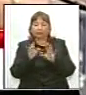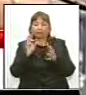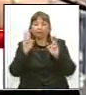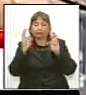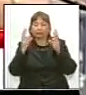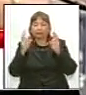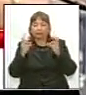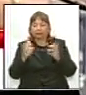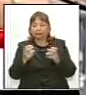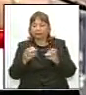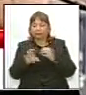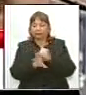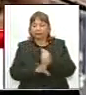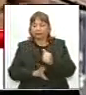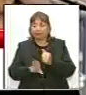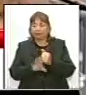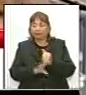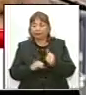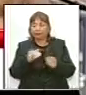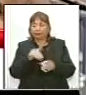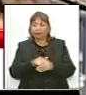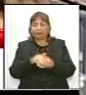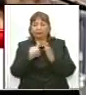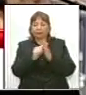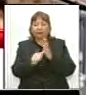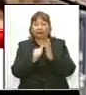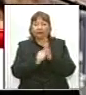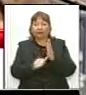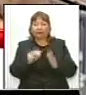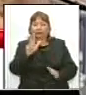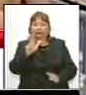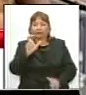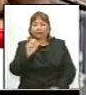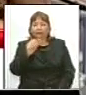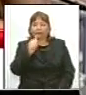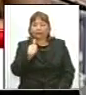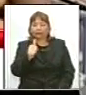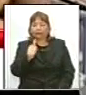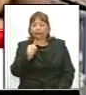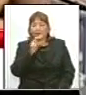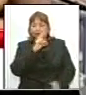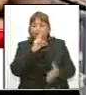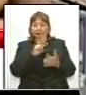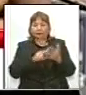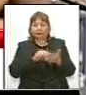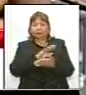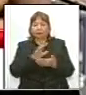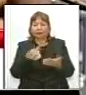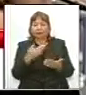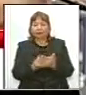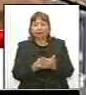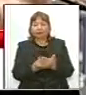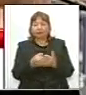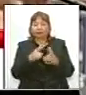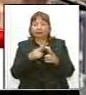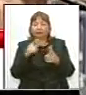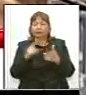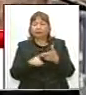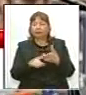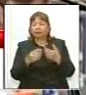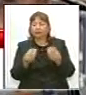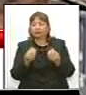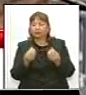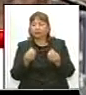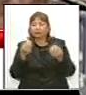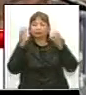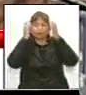tema basado en el artículo 30A, que no se había leído por completo. Entonces, ¿cómo se llegan